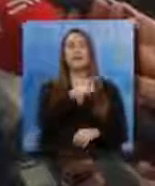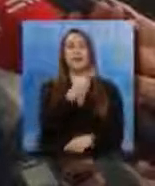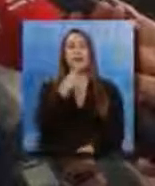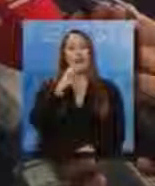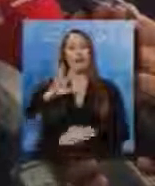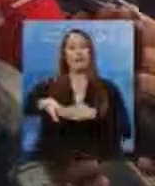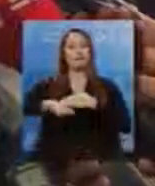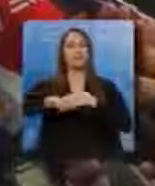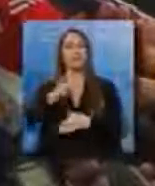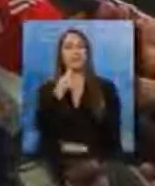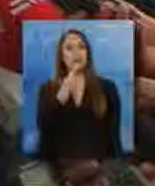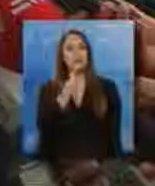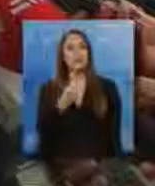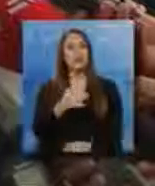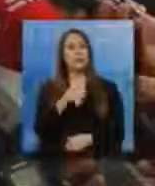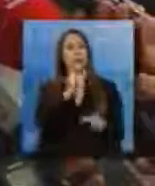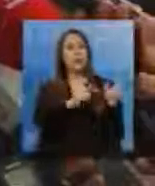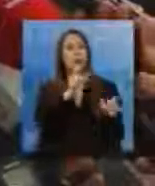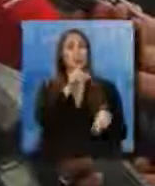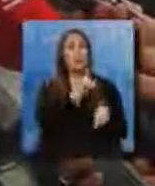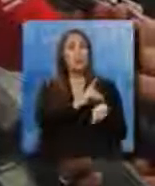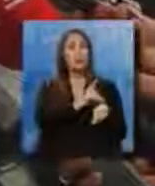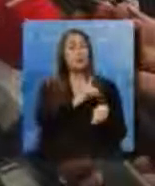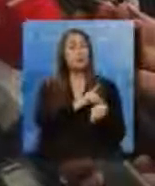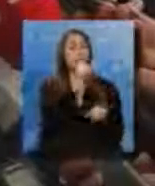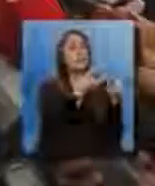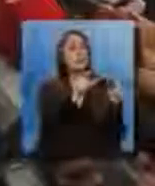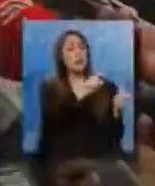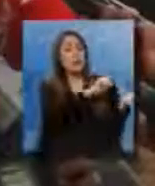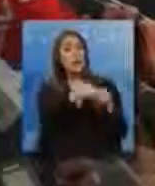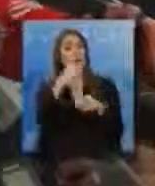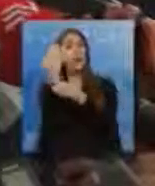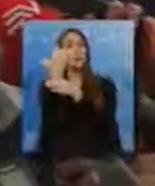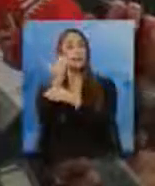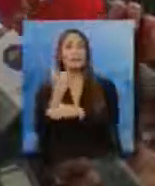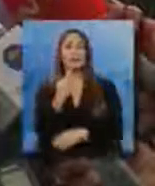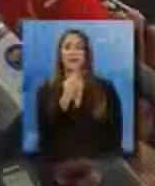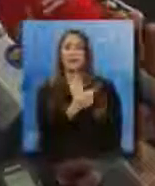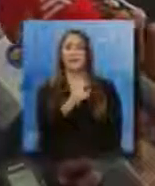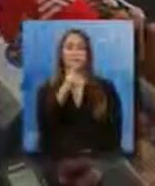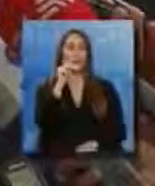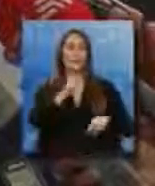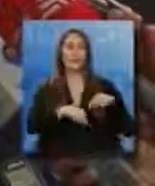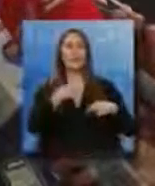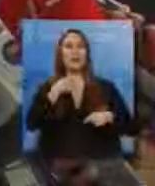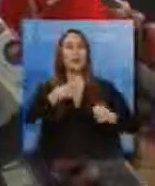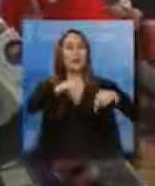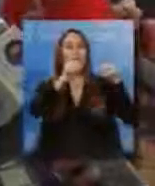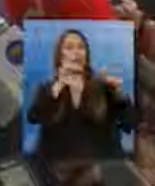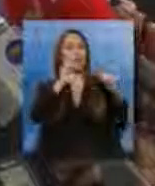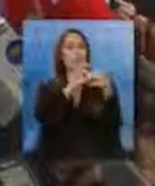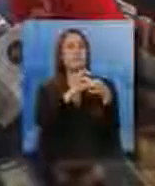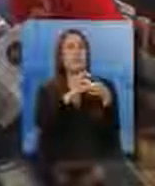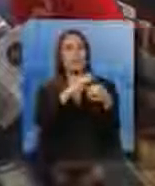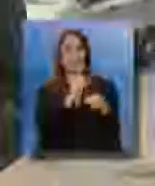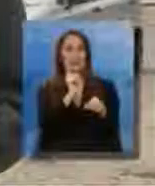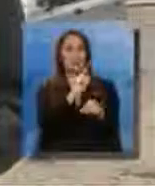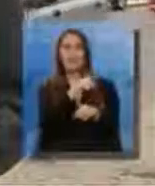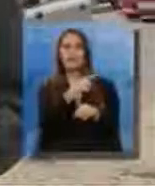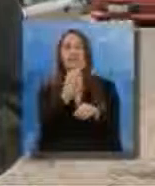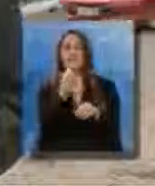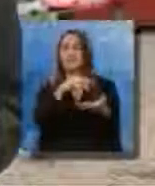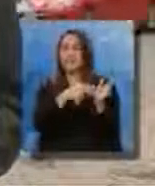entre comillas, que los pacientes que fueron atendidos eran de emergencia. No daba lugar a una emergencia. Eran cirugías programadas.